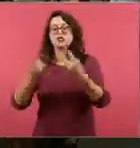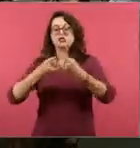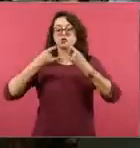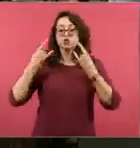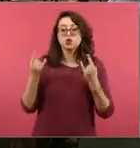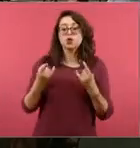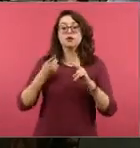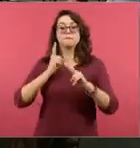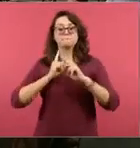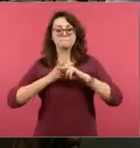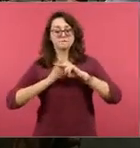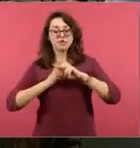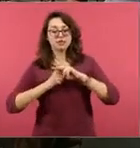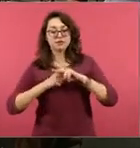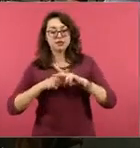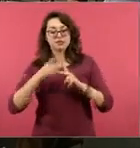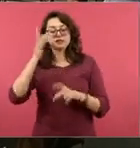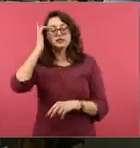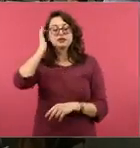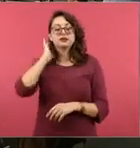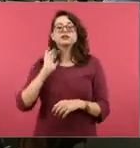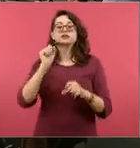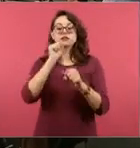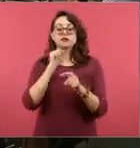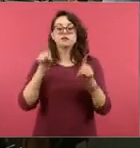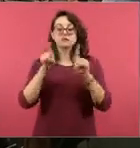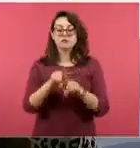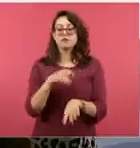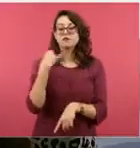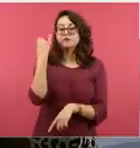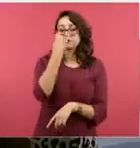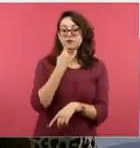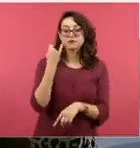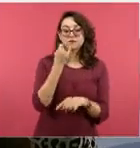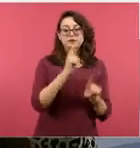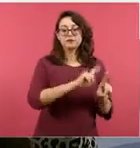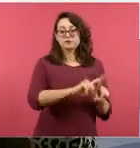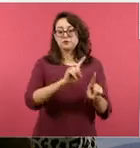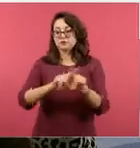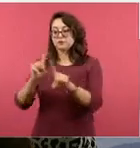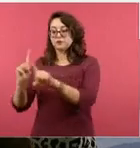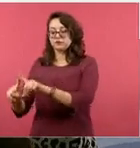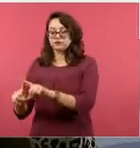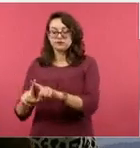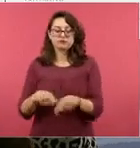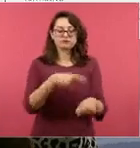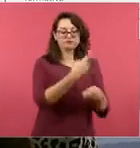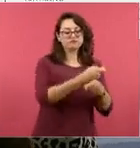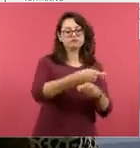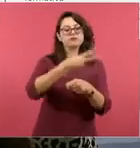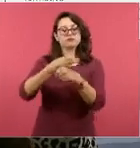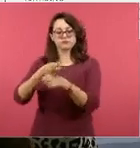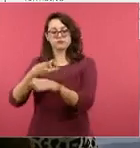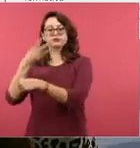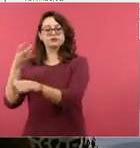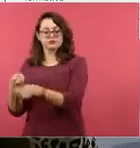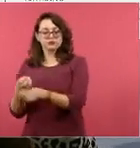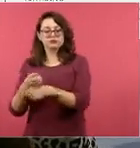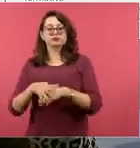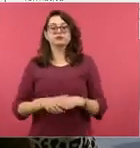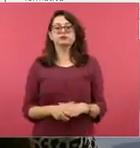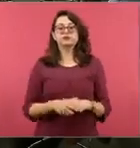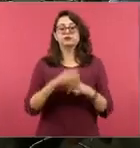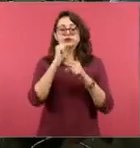El material de múltiples lenguajes, de igual manera, es uno para cada grado. Y bueno, también tenemos